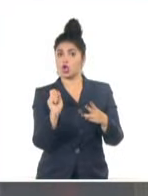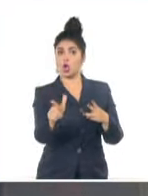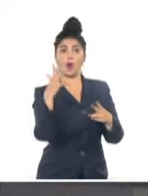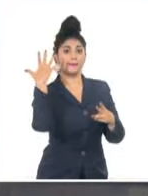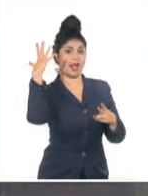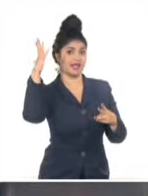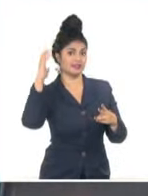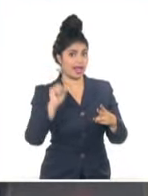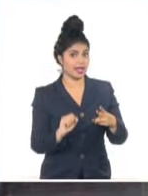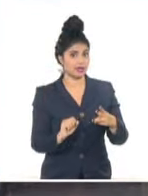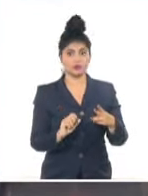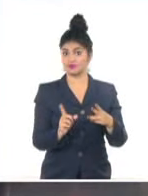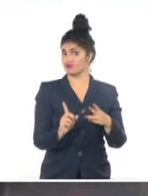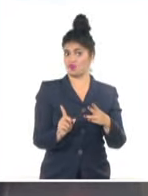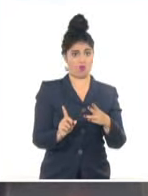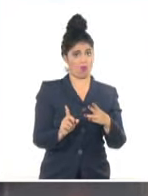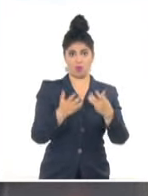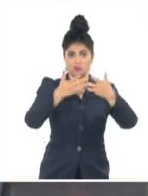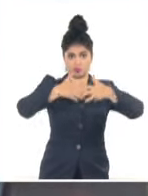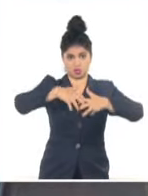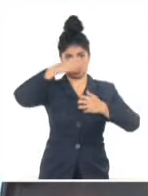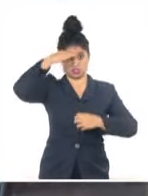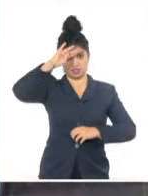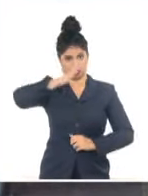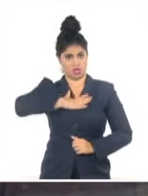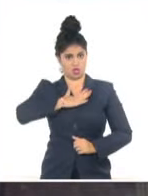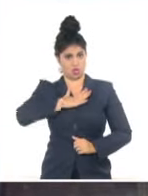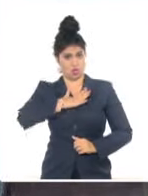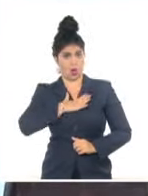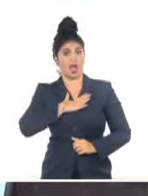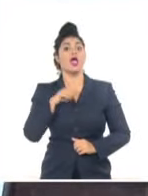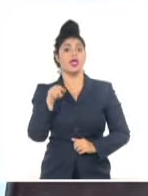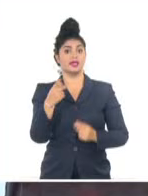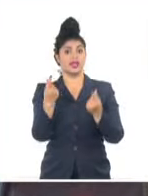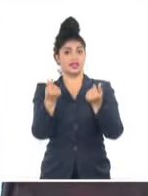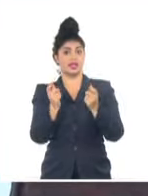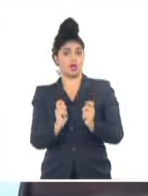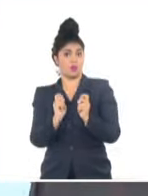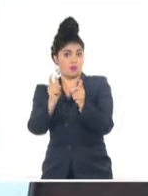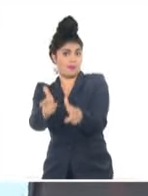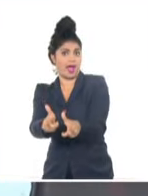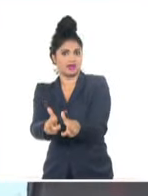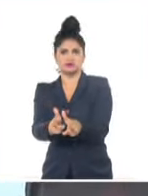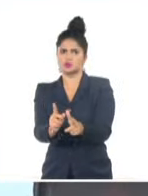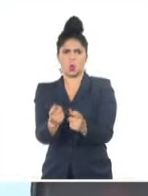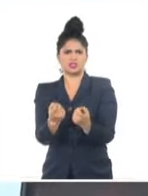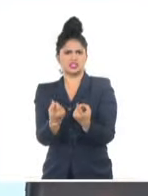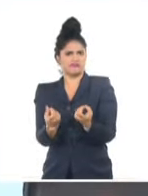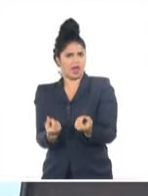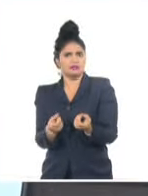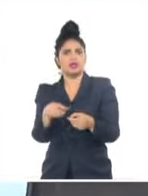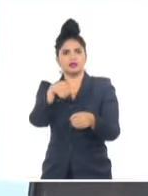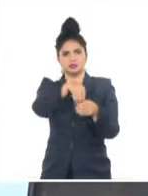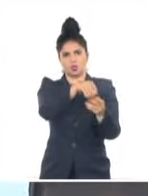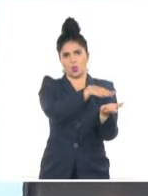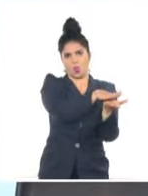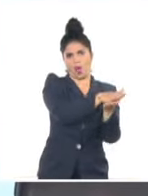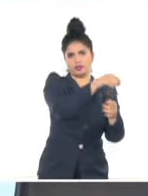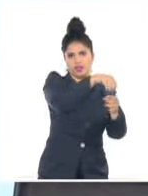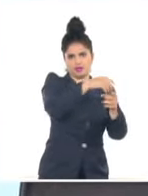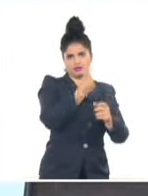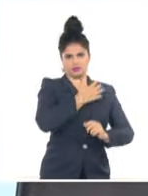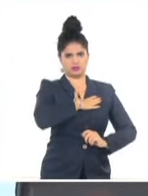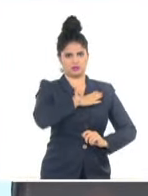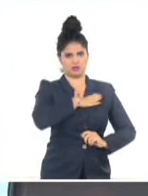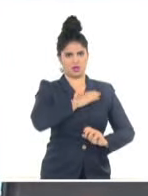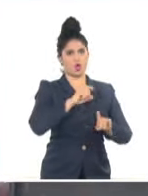Redujimos importaciones por un monto de casi 2,5 millones de pesos y logramos entonces con la producción que nos hizo el mercado nacional, con la oferta que